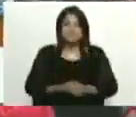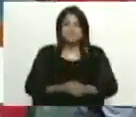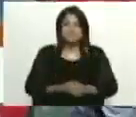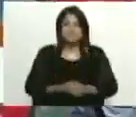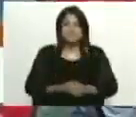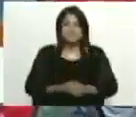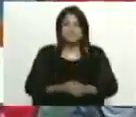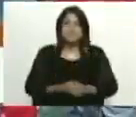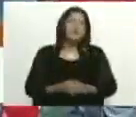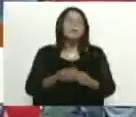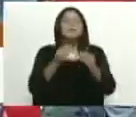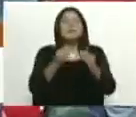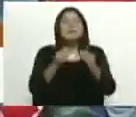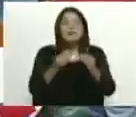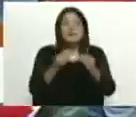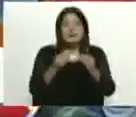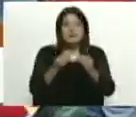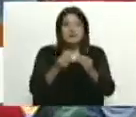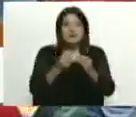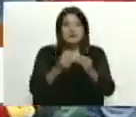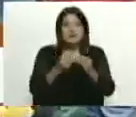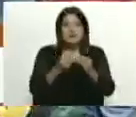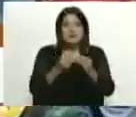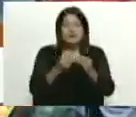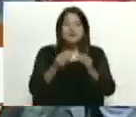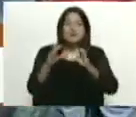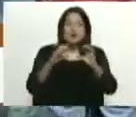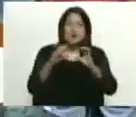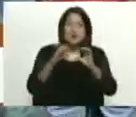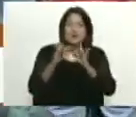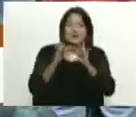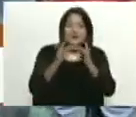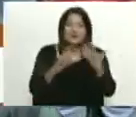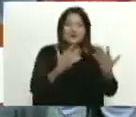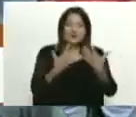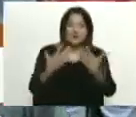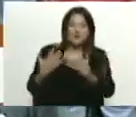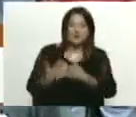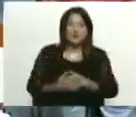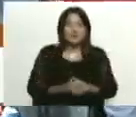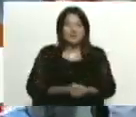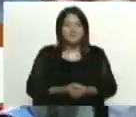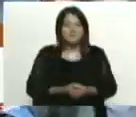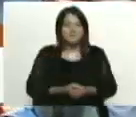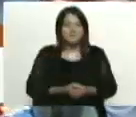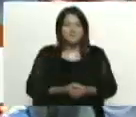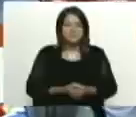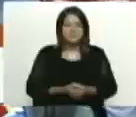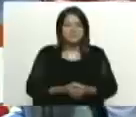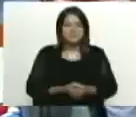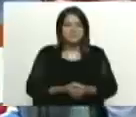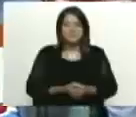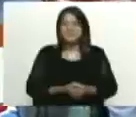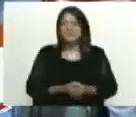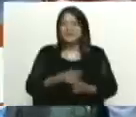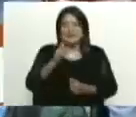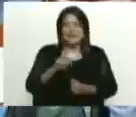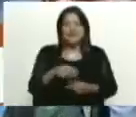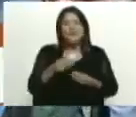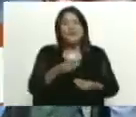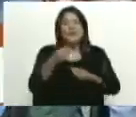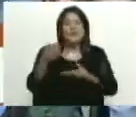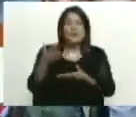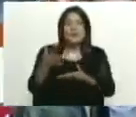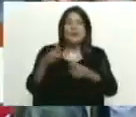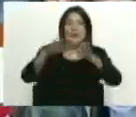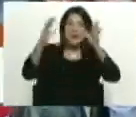para estar cada día más comunicados nosotros. Y regalémosle al mundo, cuando el